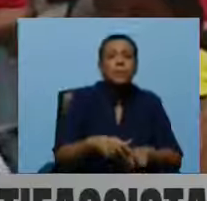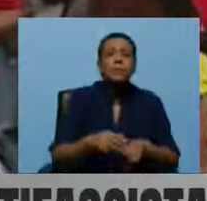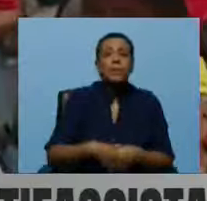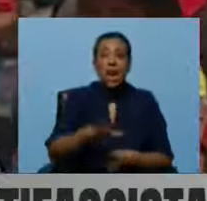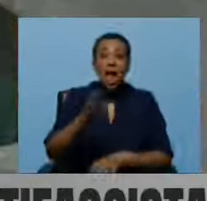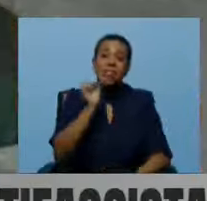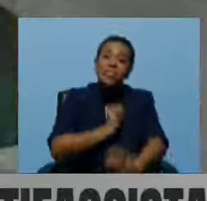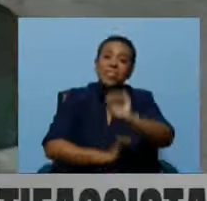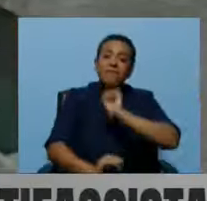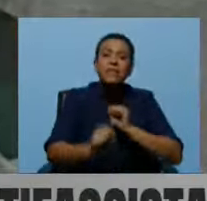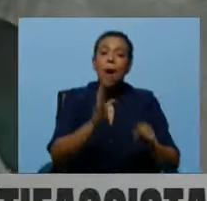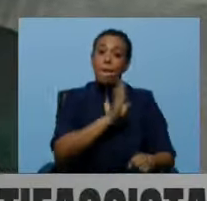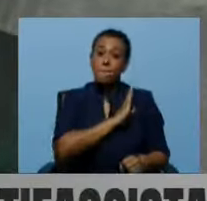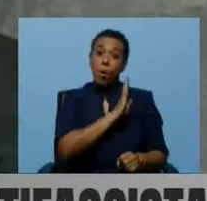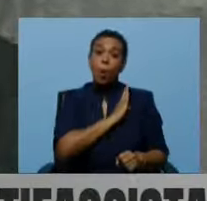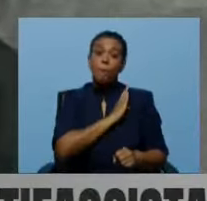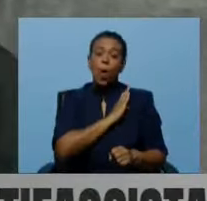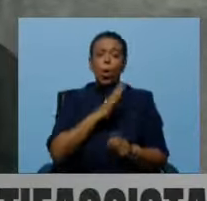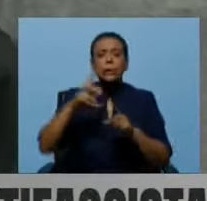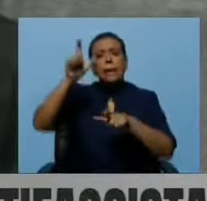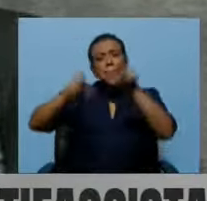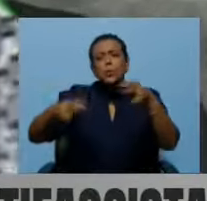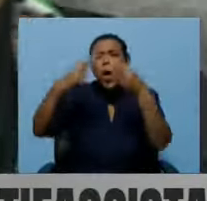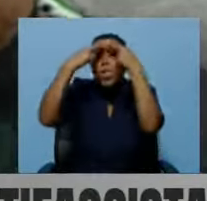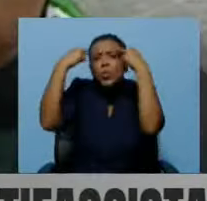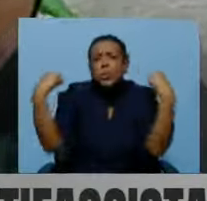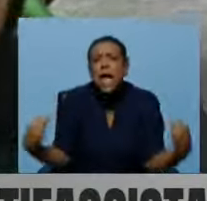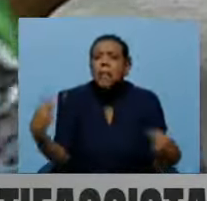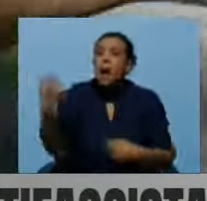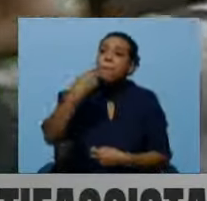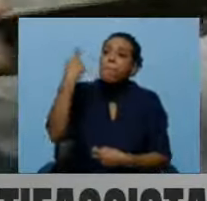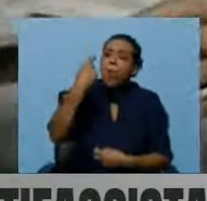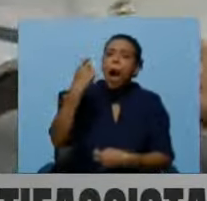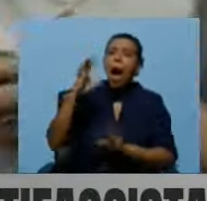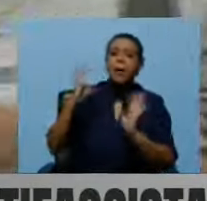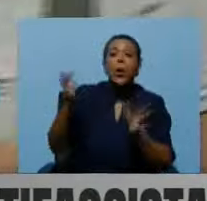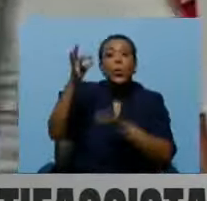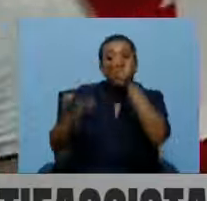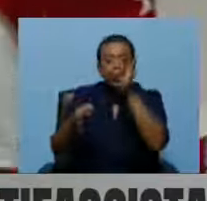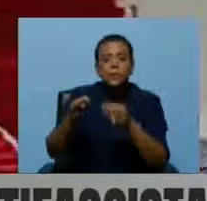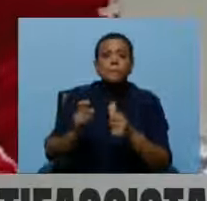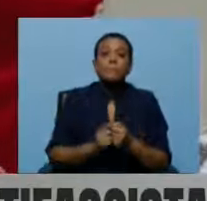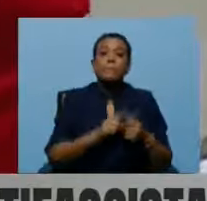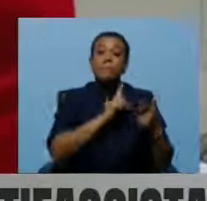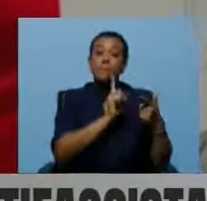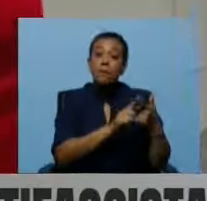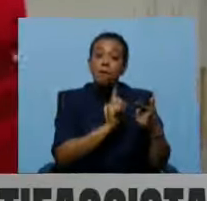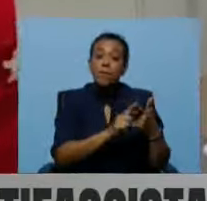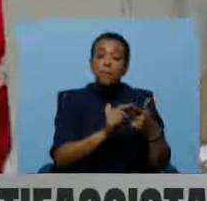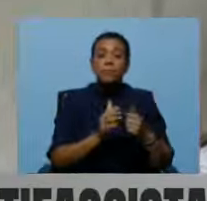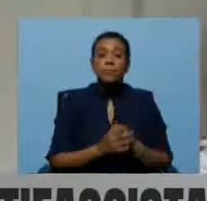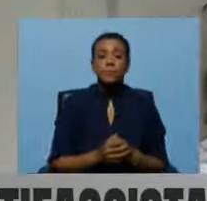la defensa de los oprimidos y búsqueda de justicia.